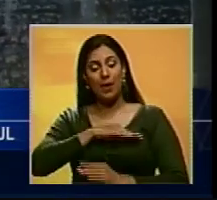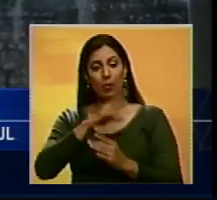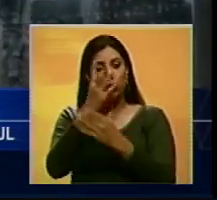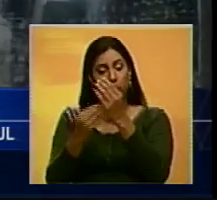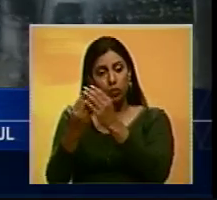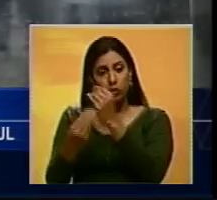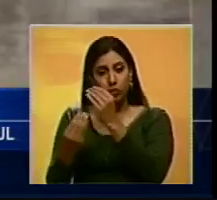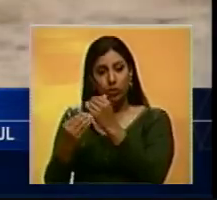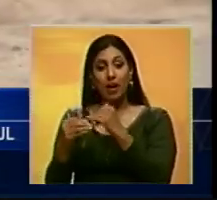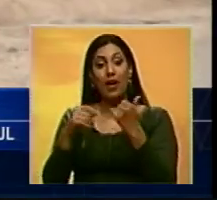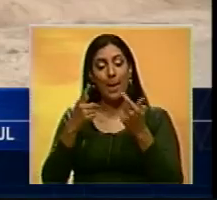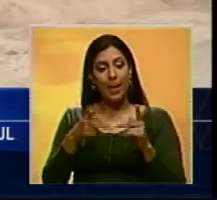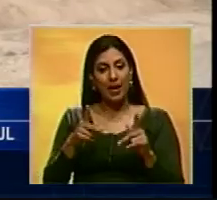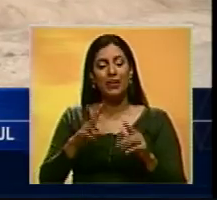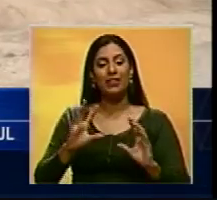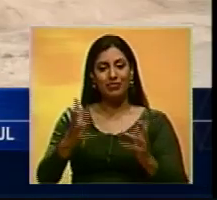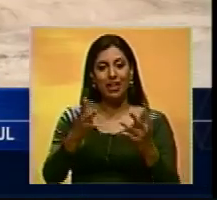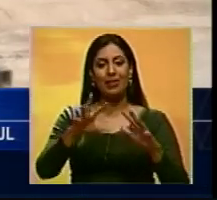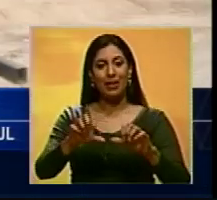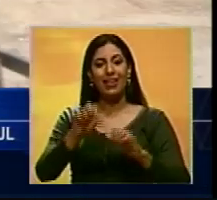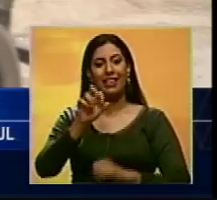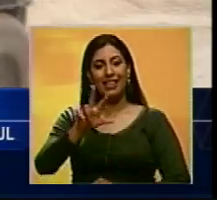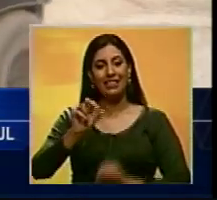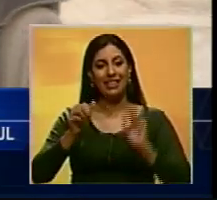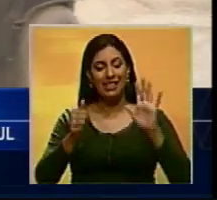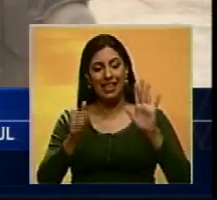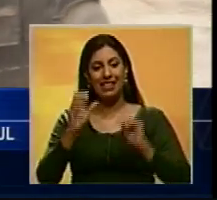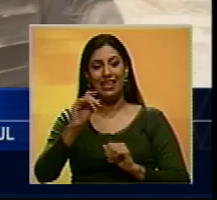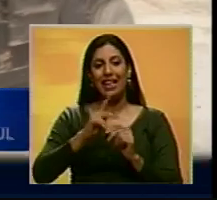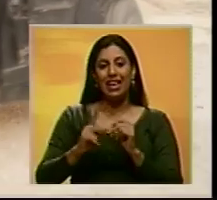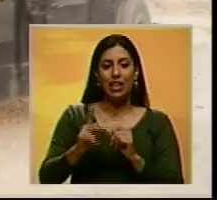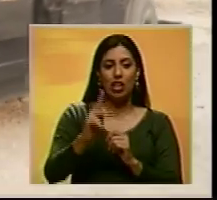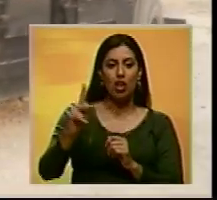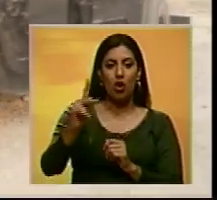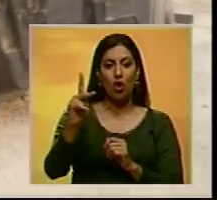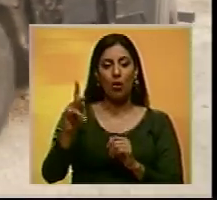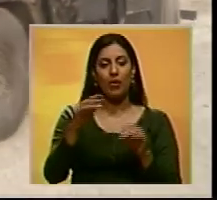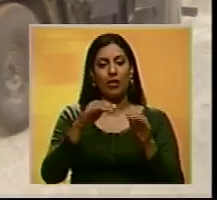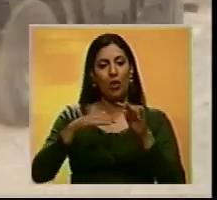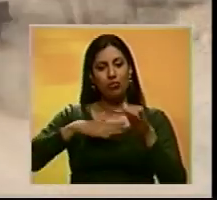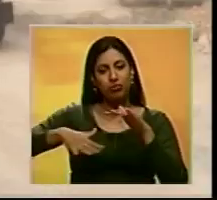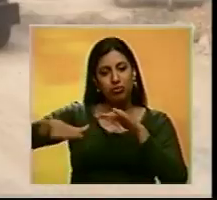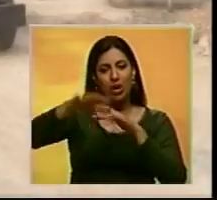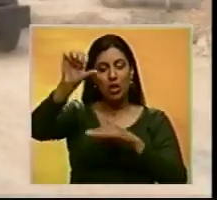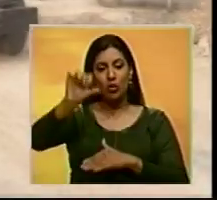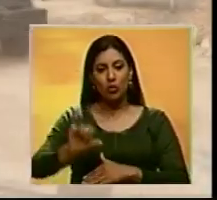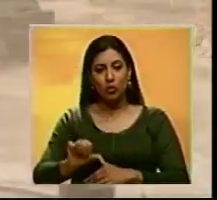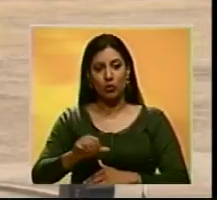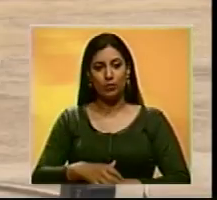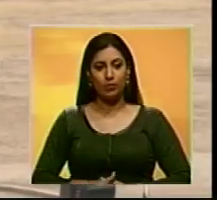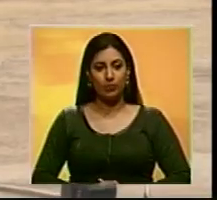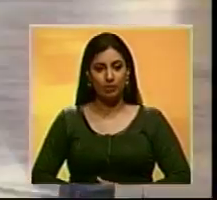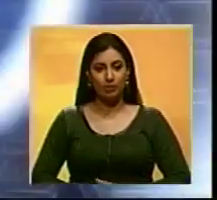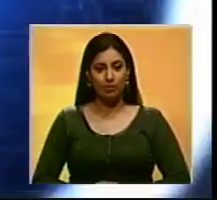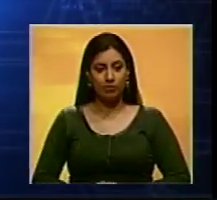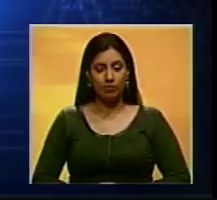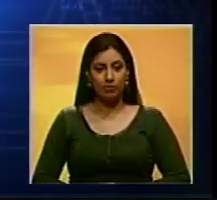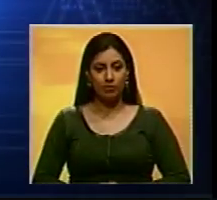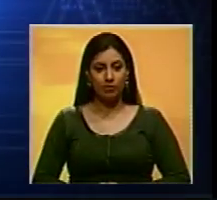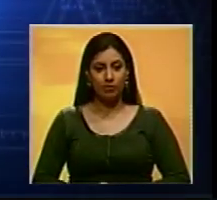zona, lo que permitió la recuperación de 360 kilómetros cuadrados de superficie al sur de la urbe.